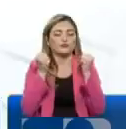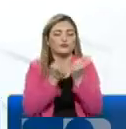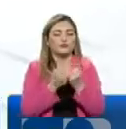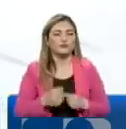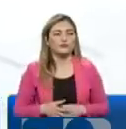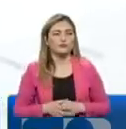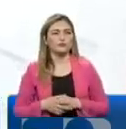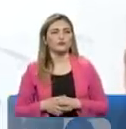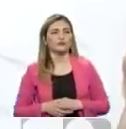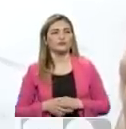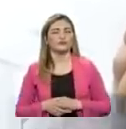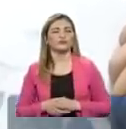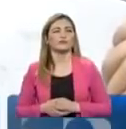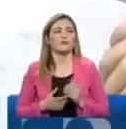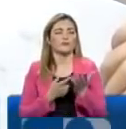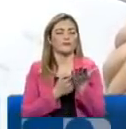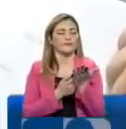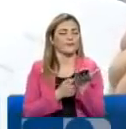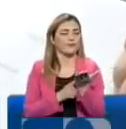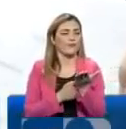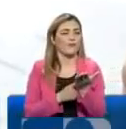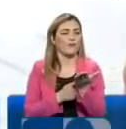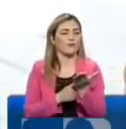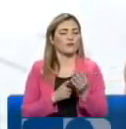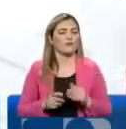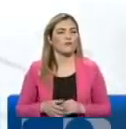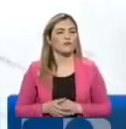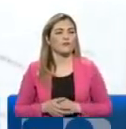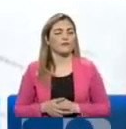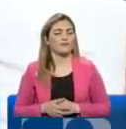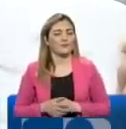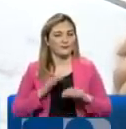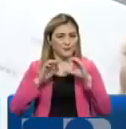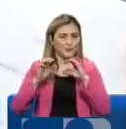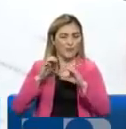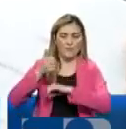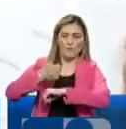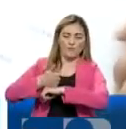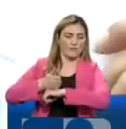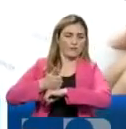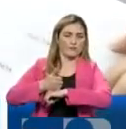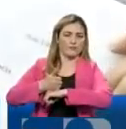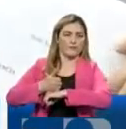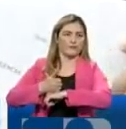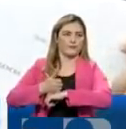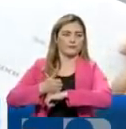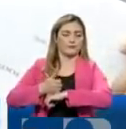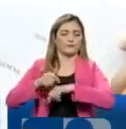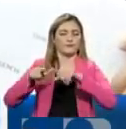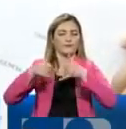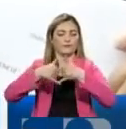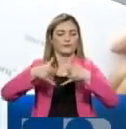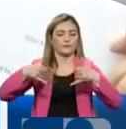sociales. Lo que hay que considerar es que en ninguna de las conversaciones que hemos tenido con las autoridades, este tipo de